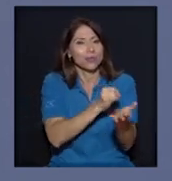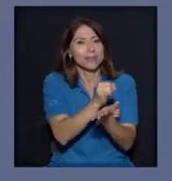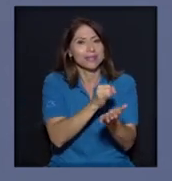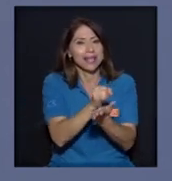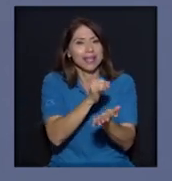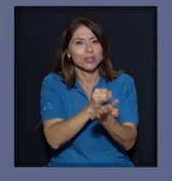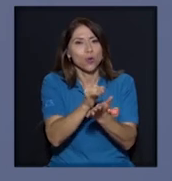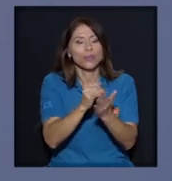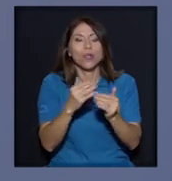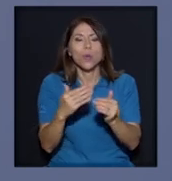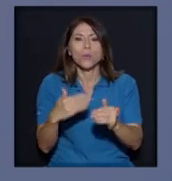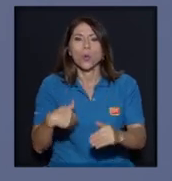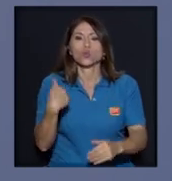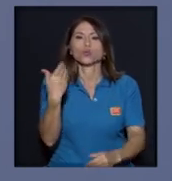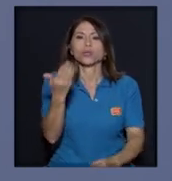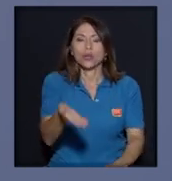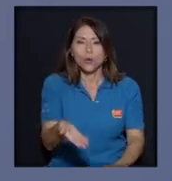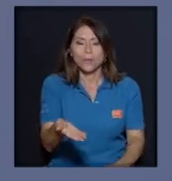Posteriormente, cuando